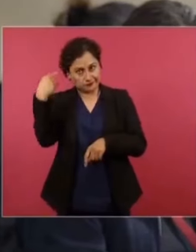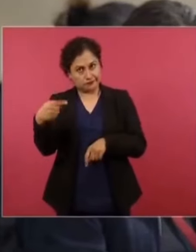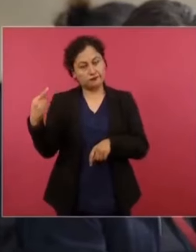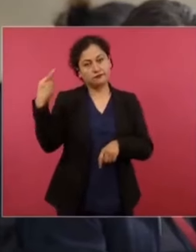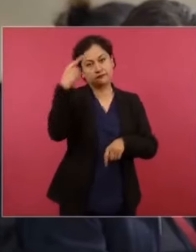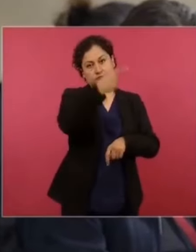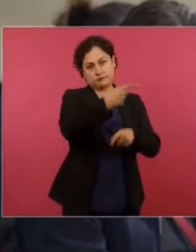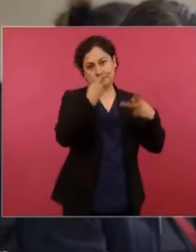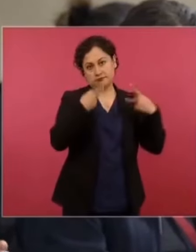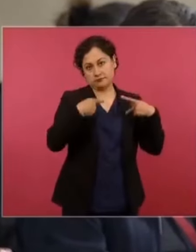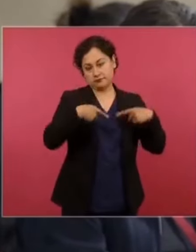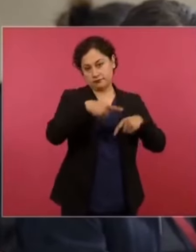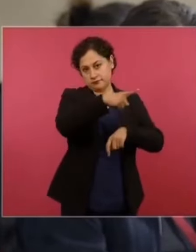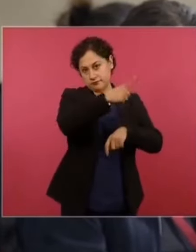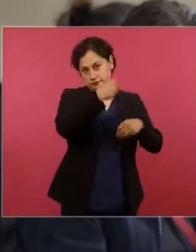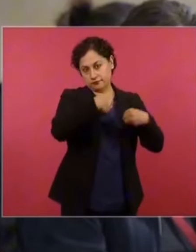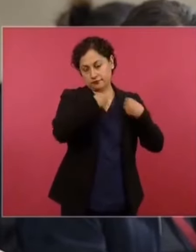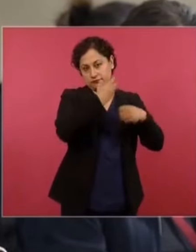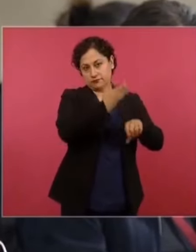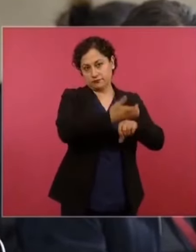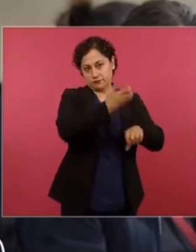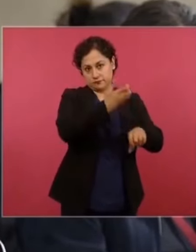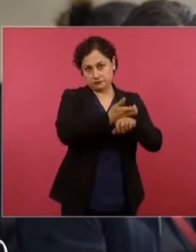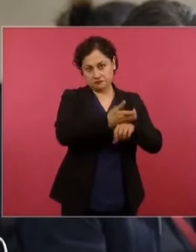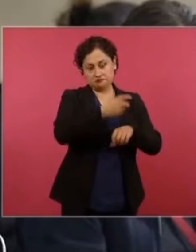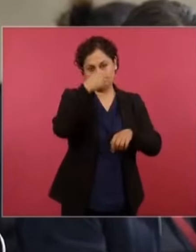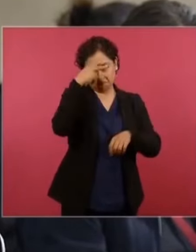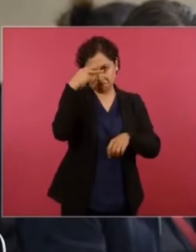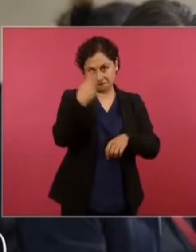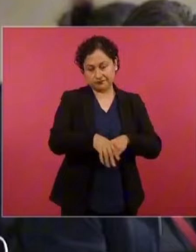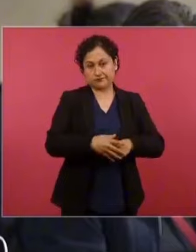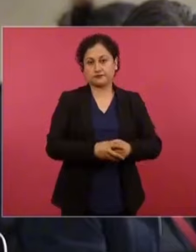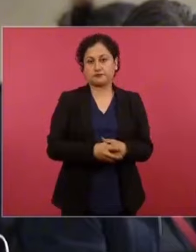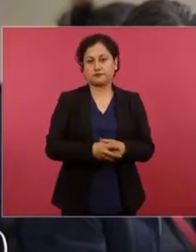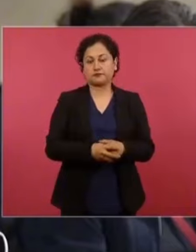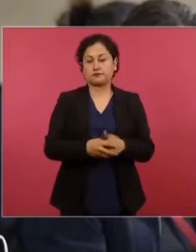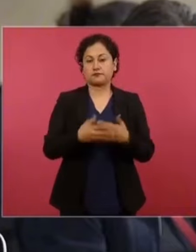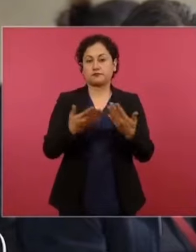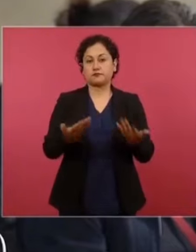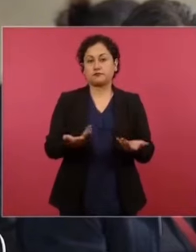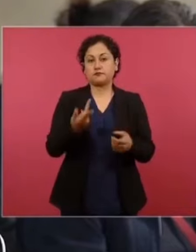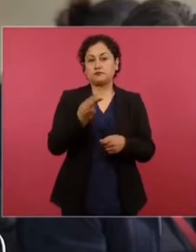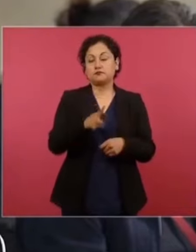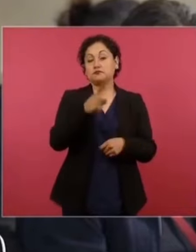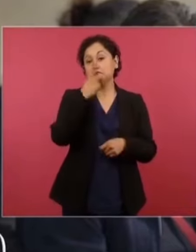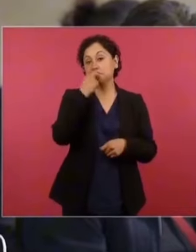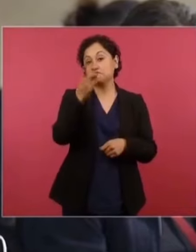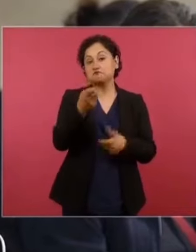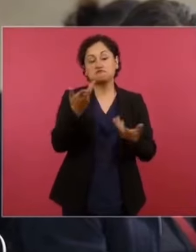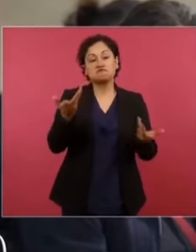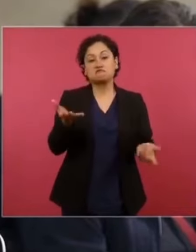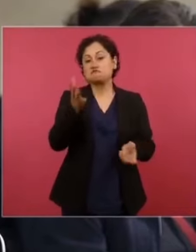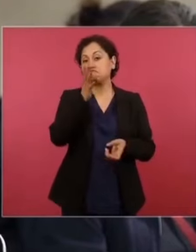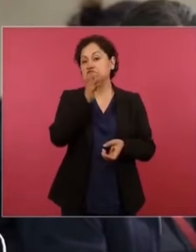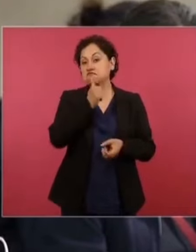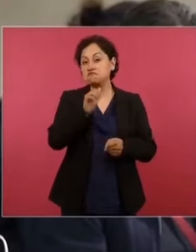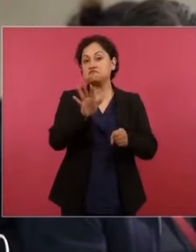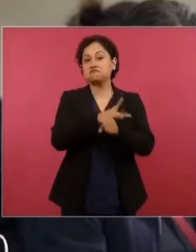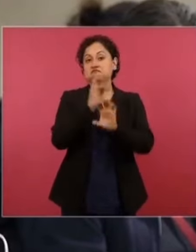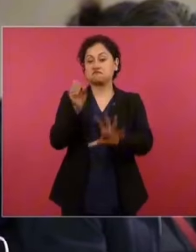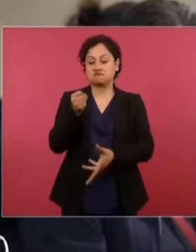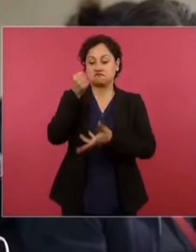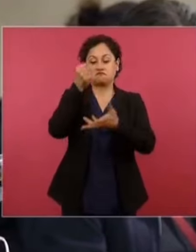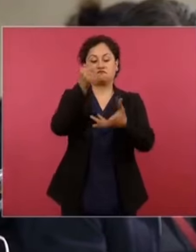dinero ya está presupuestado Precisamente en el presupuesto de egresos de la federación Cómo ve usted esta